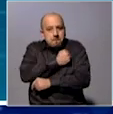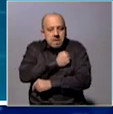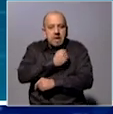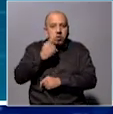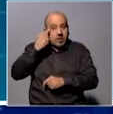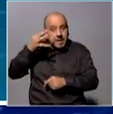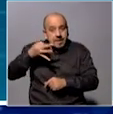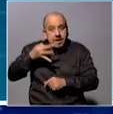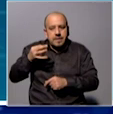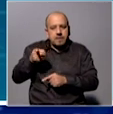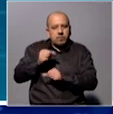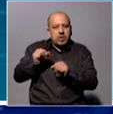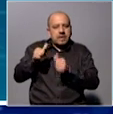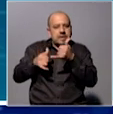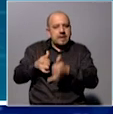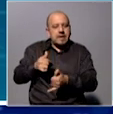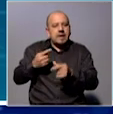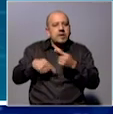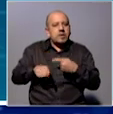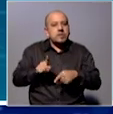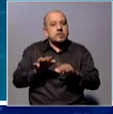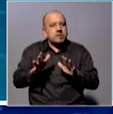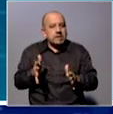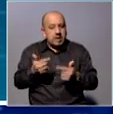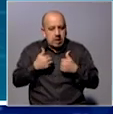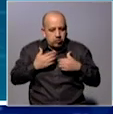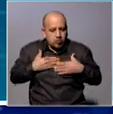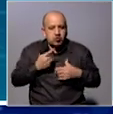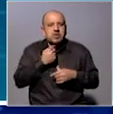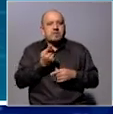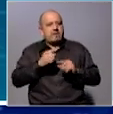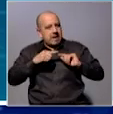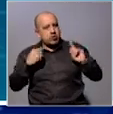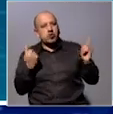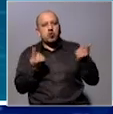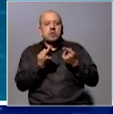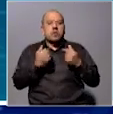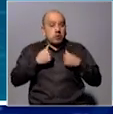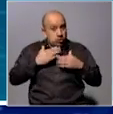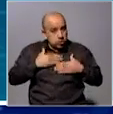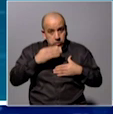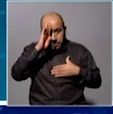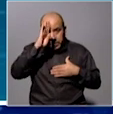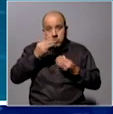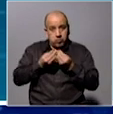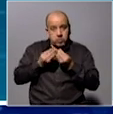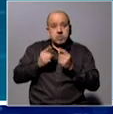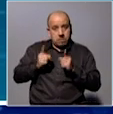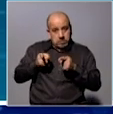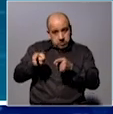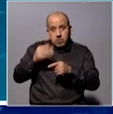puedan tener y de alguna manera que nos sirva a todos, a todos. Yo también aprendo mucho de todo